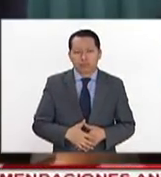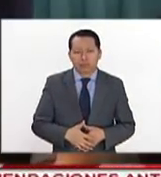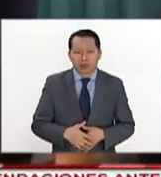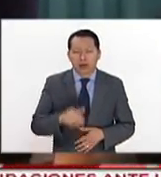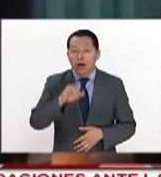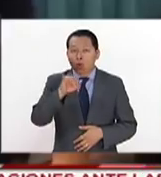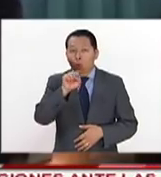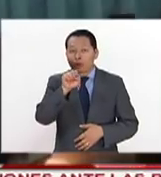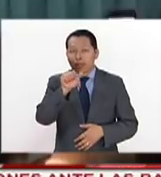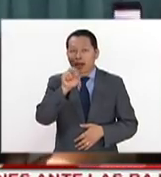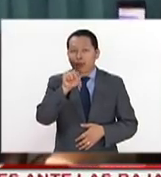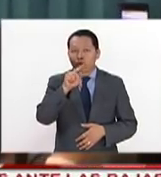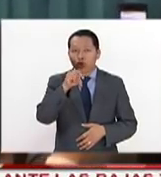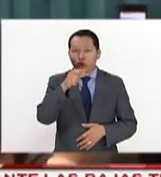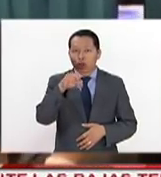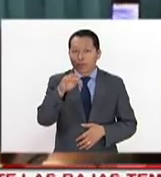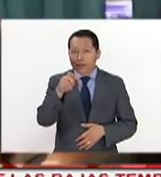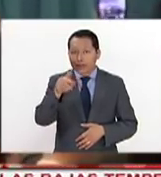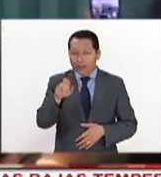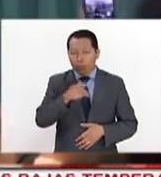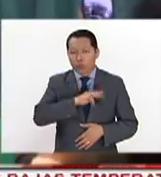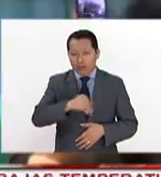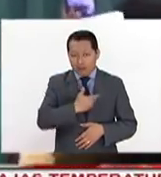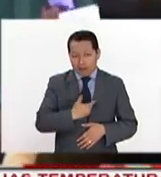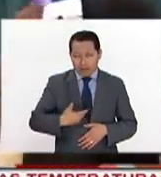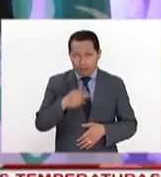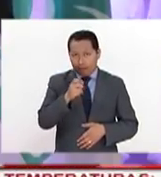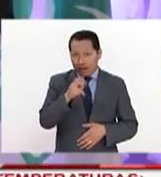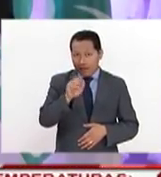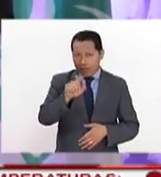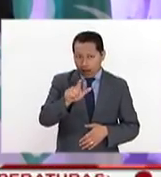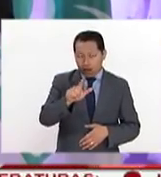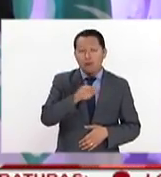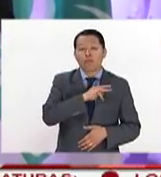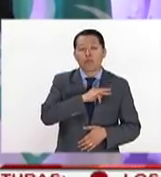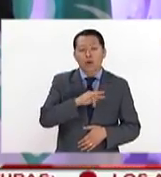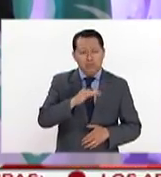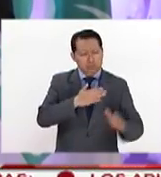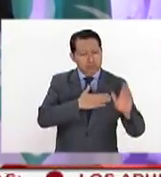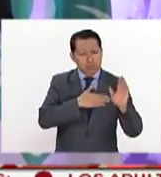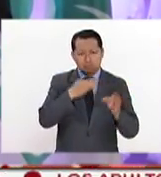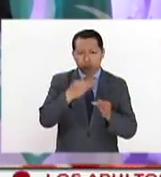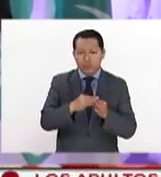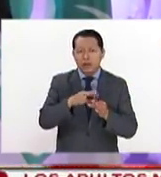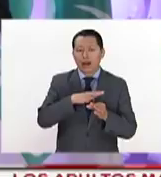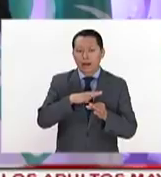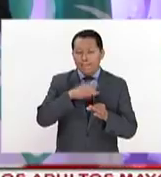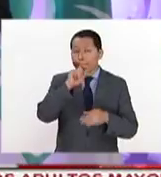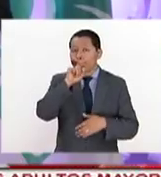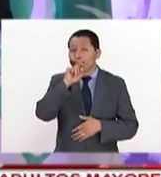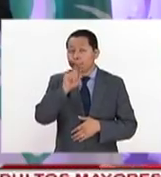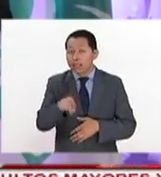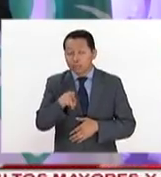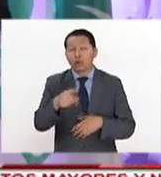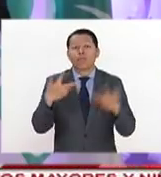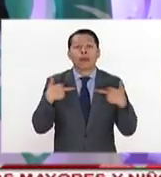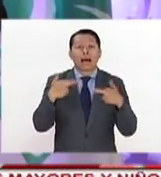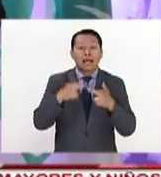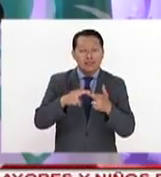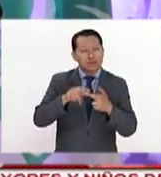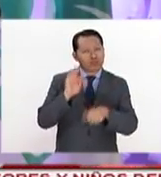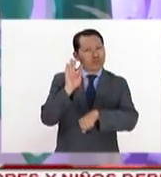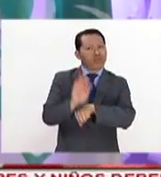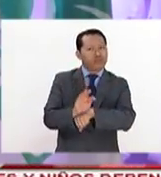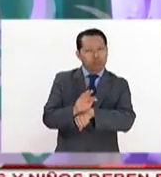José Antonio Meade fue ratificado como candidato presidencial por el PANAL. Se comprometió a apoyar a los maestros del país para alcanzar una mejora en la